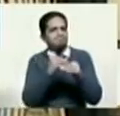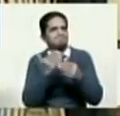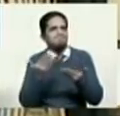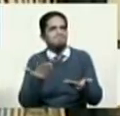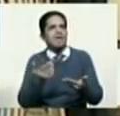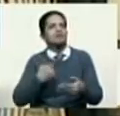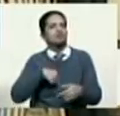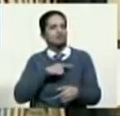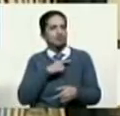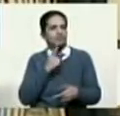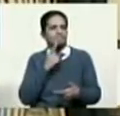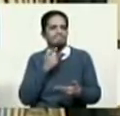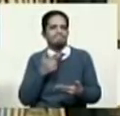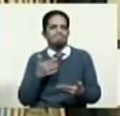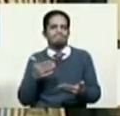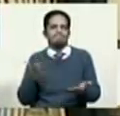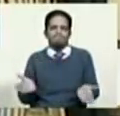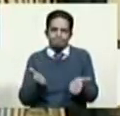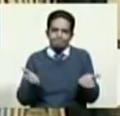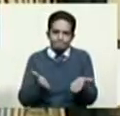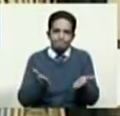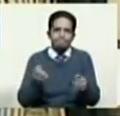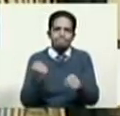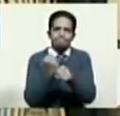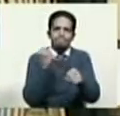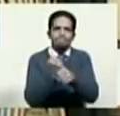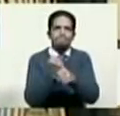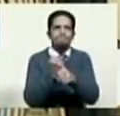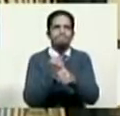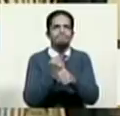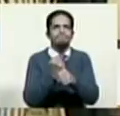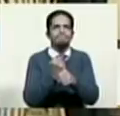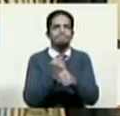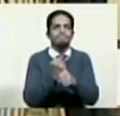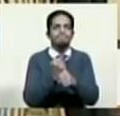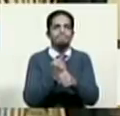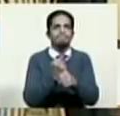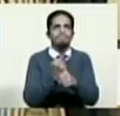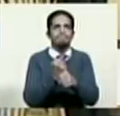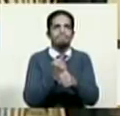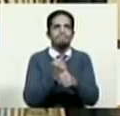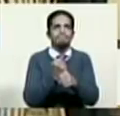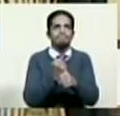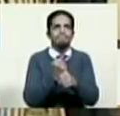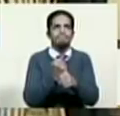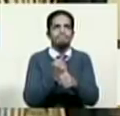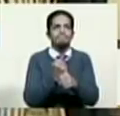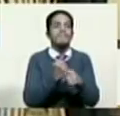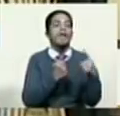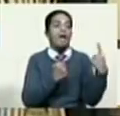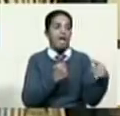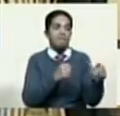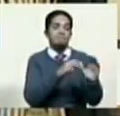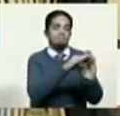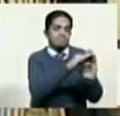en labrar, en construir, en crear, más allá de eso, hay un derecho